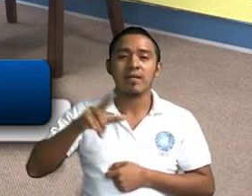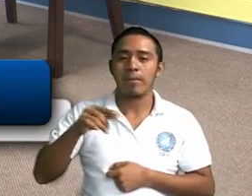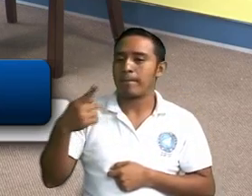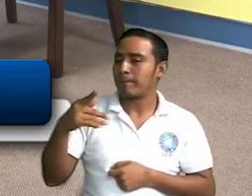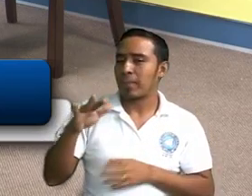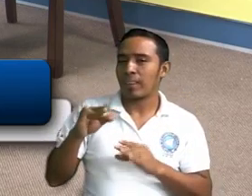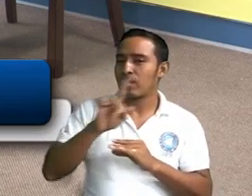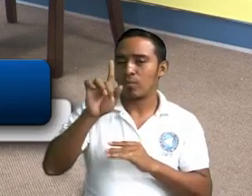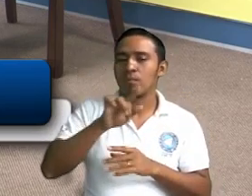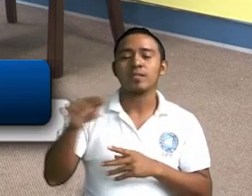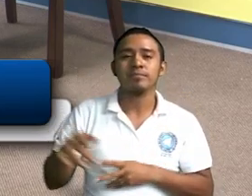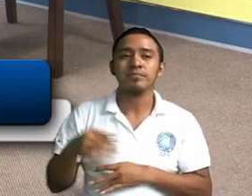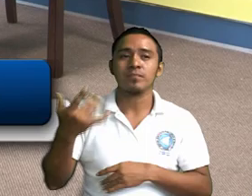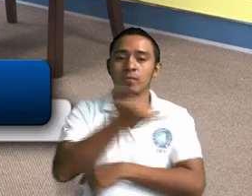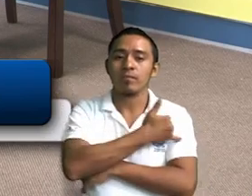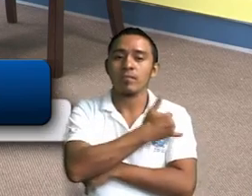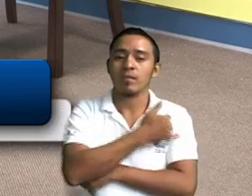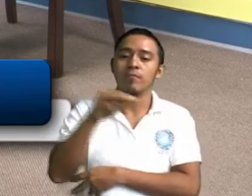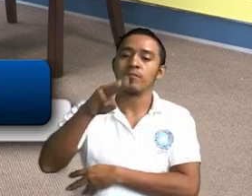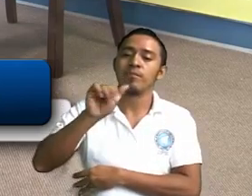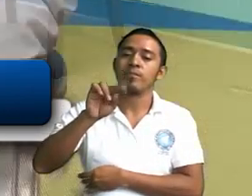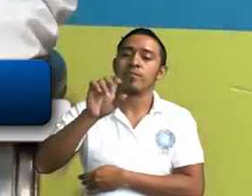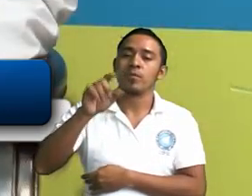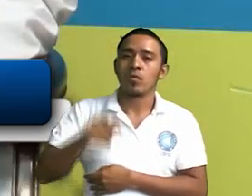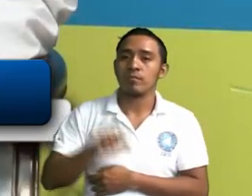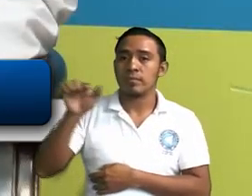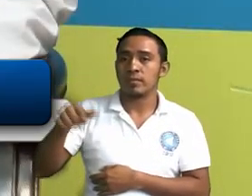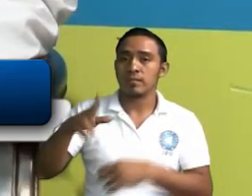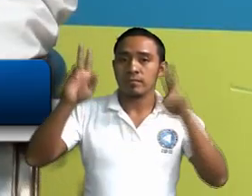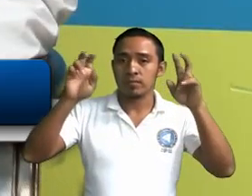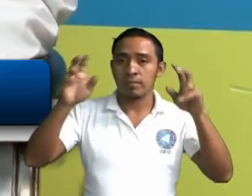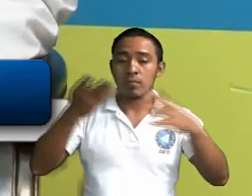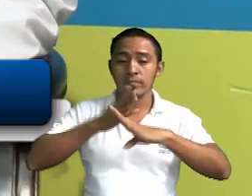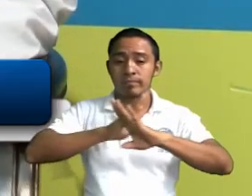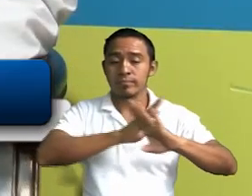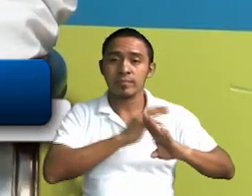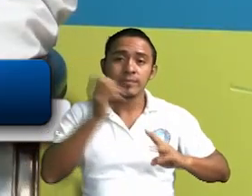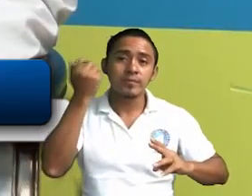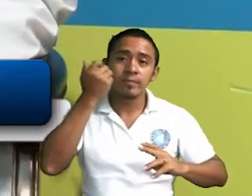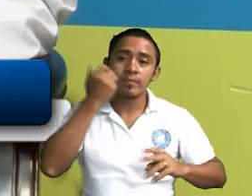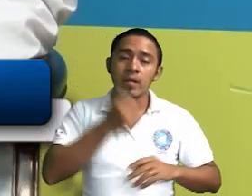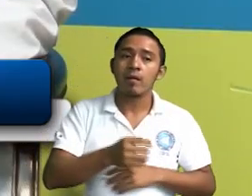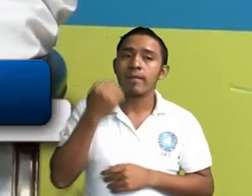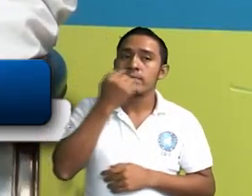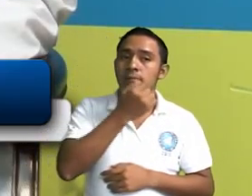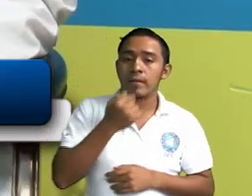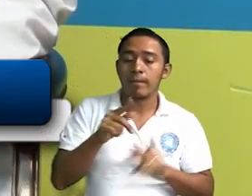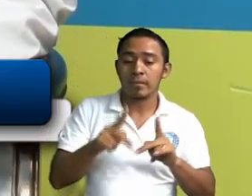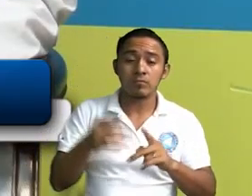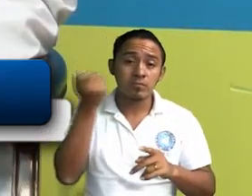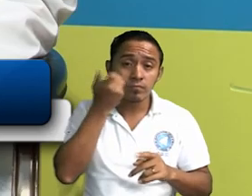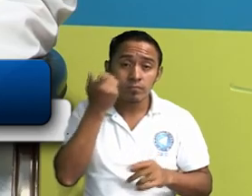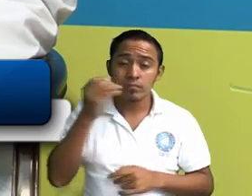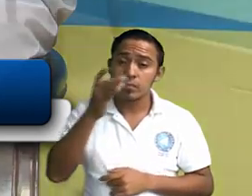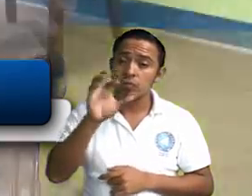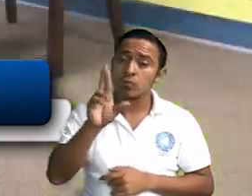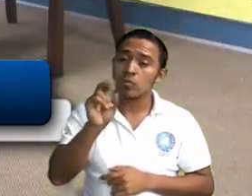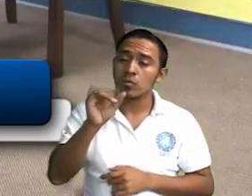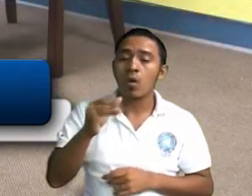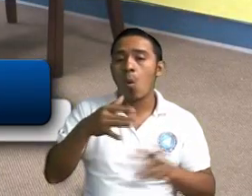de referencia nacional manolo morales con ella estábamos hablando sobre la prevención de enfermedades bucales en pacientes crónicos y en